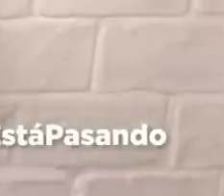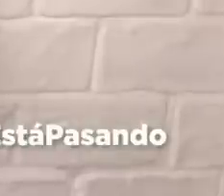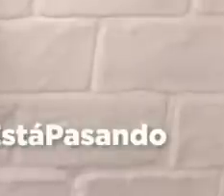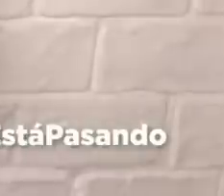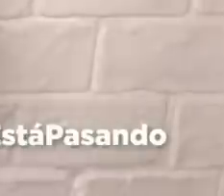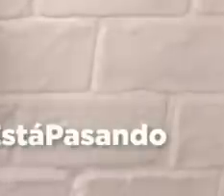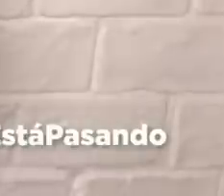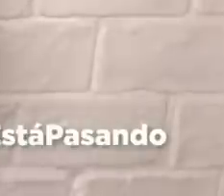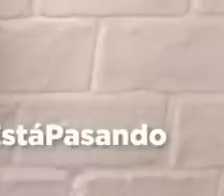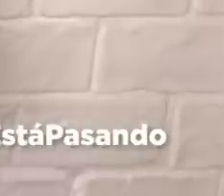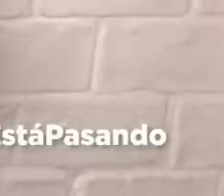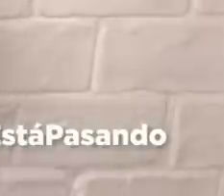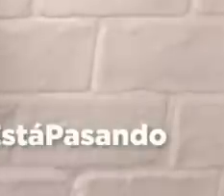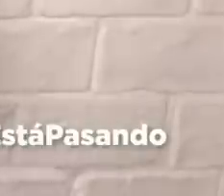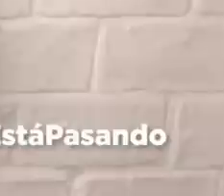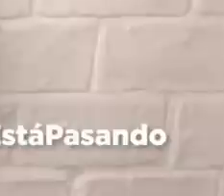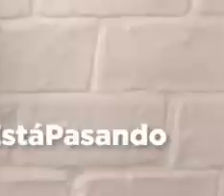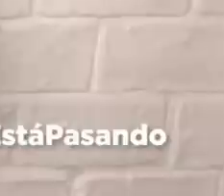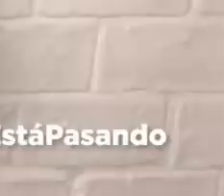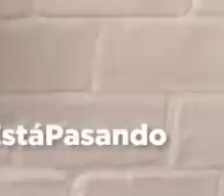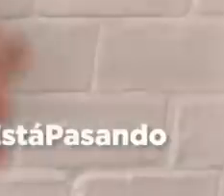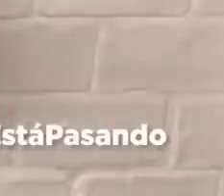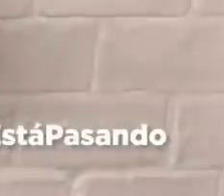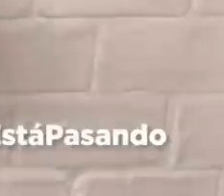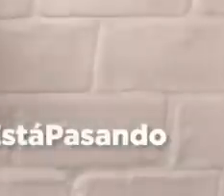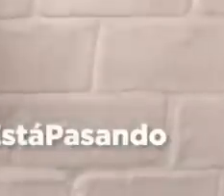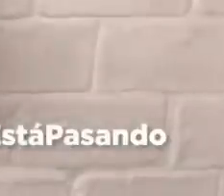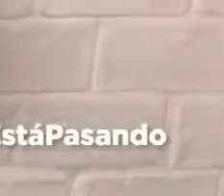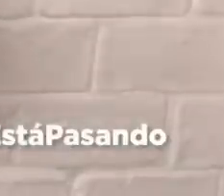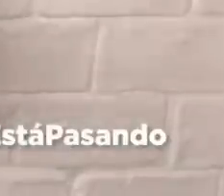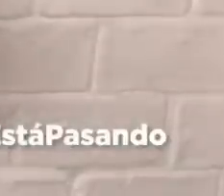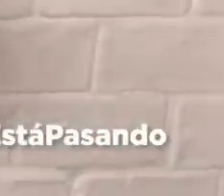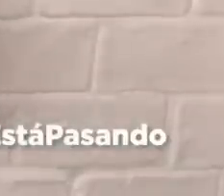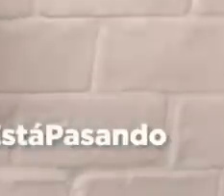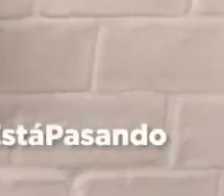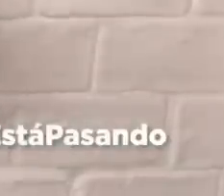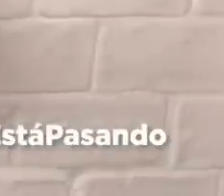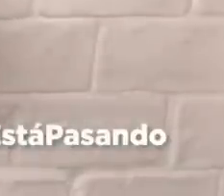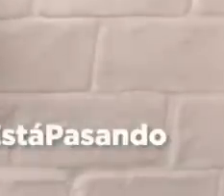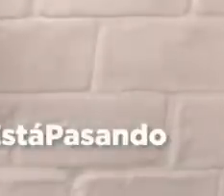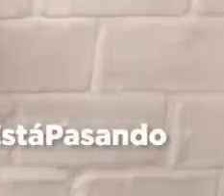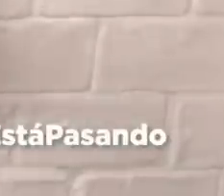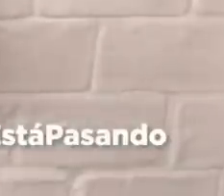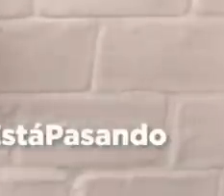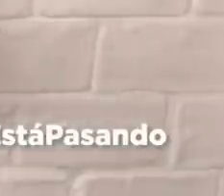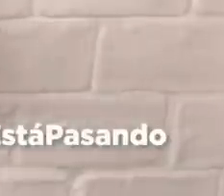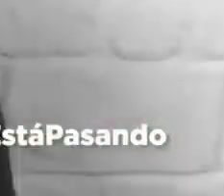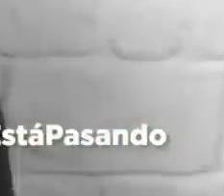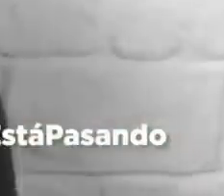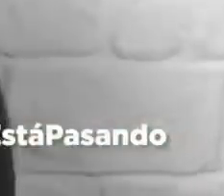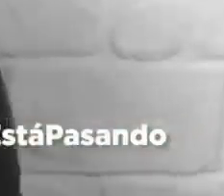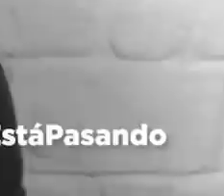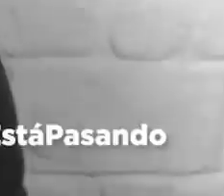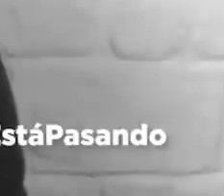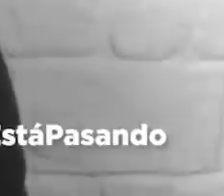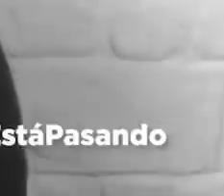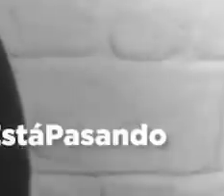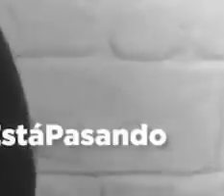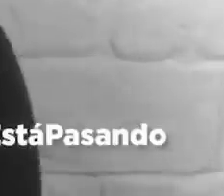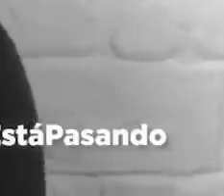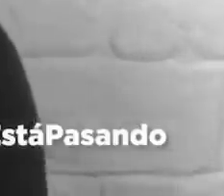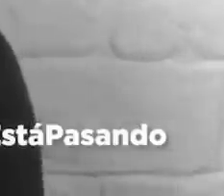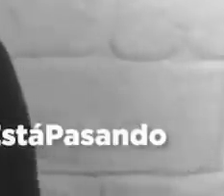técnica que se emplea pagando para simular que tienen una popularidad que no tienen y modificar así